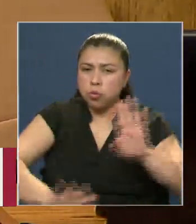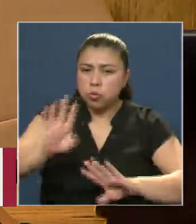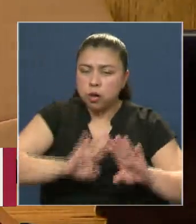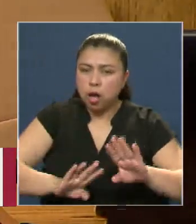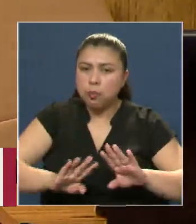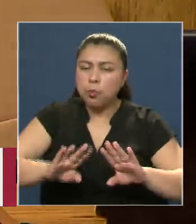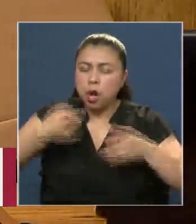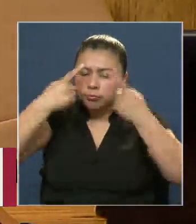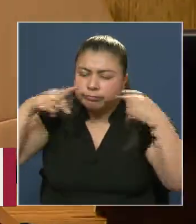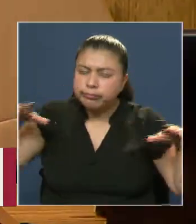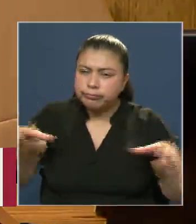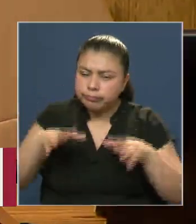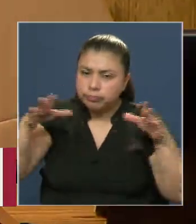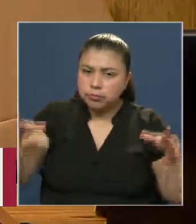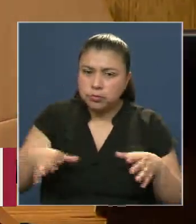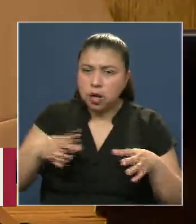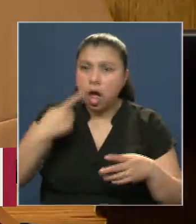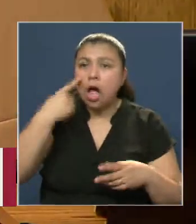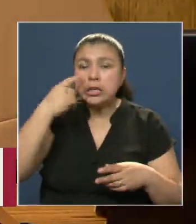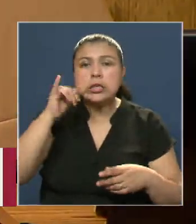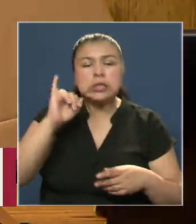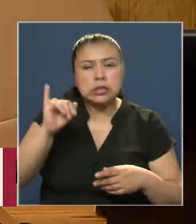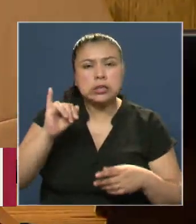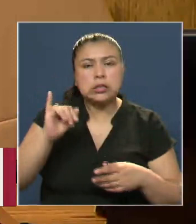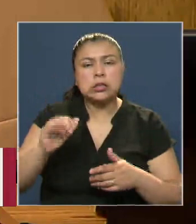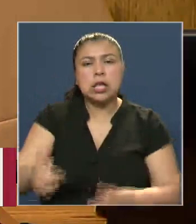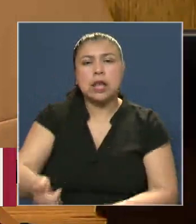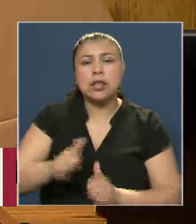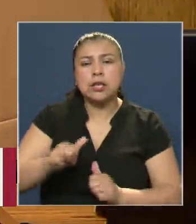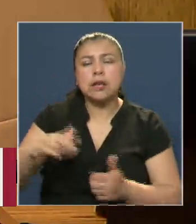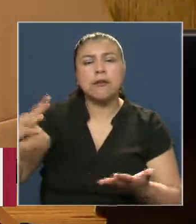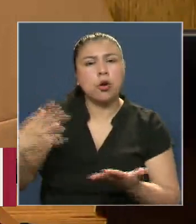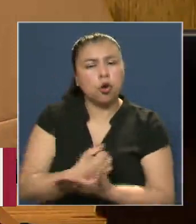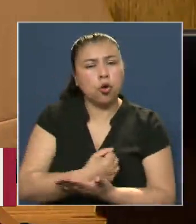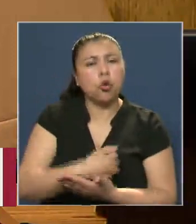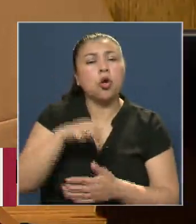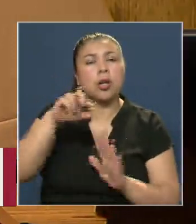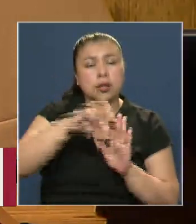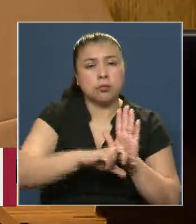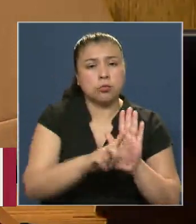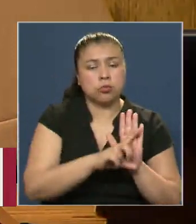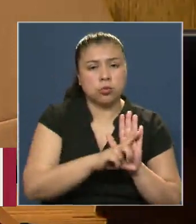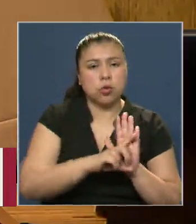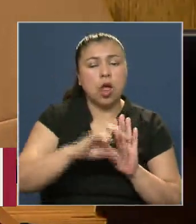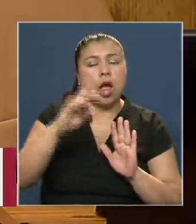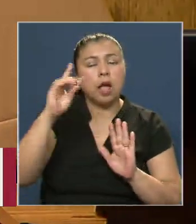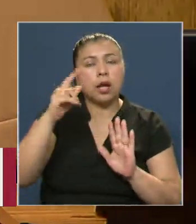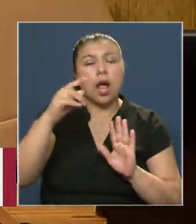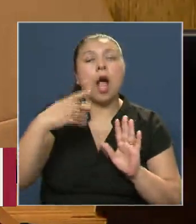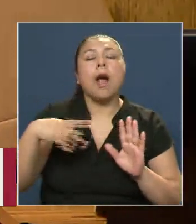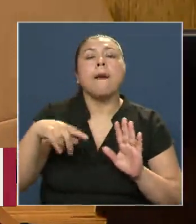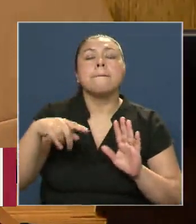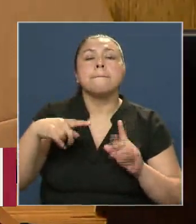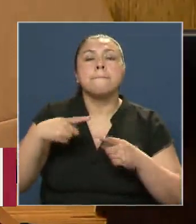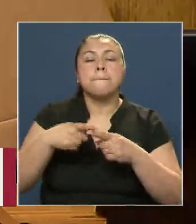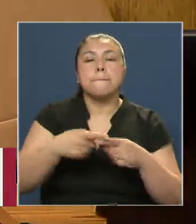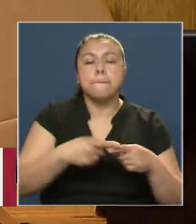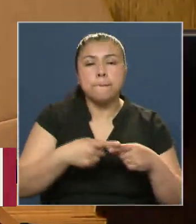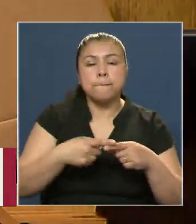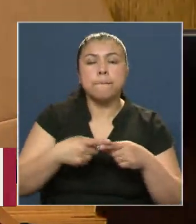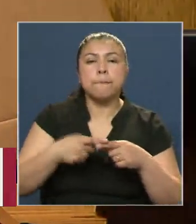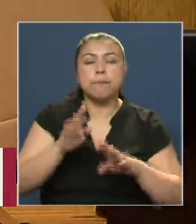esfuerzo, reconociendo esos logros y desafíos que en este proyecto que crea el sistema de clase media protegida, impulsado por el presidente